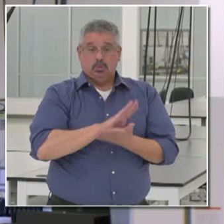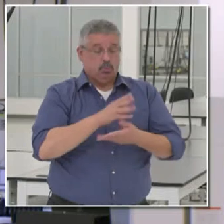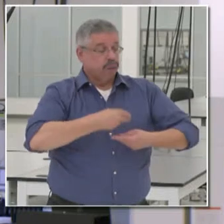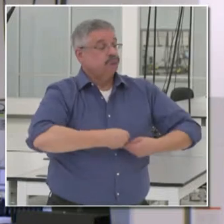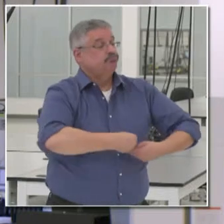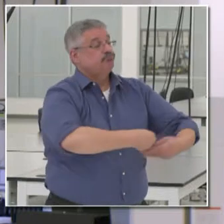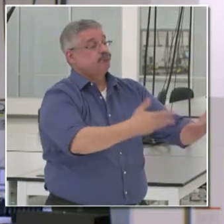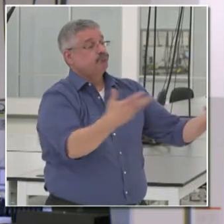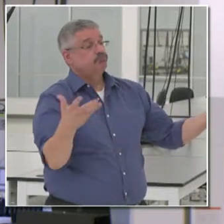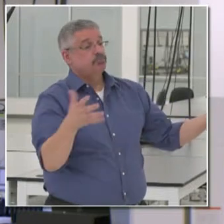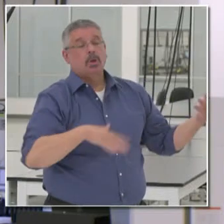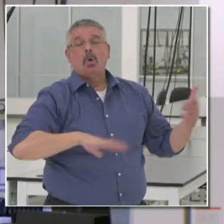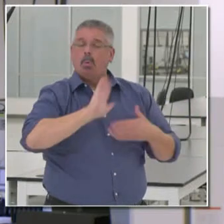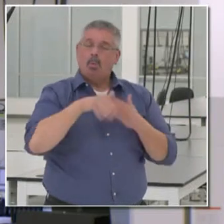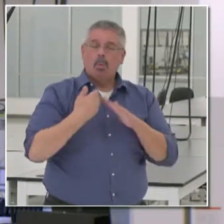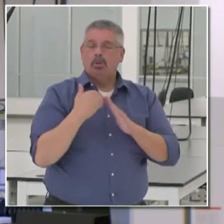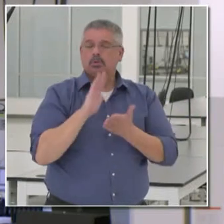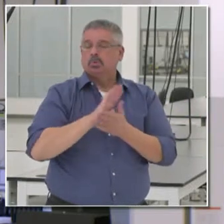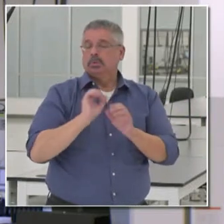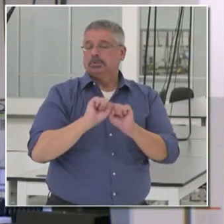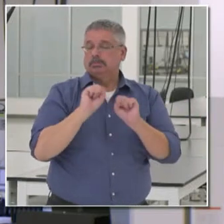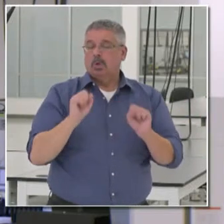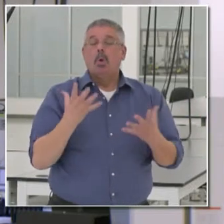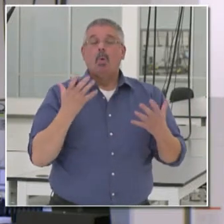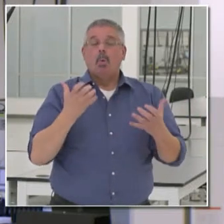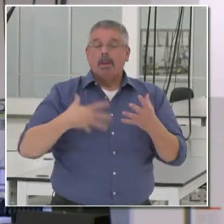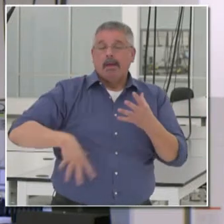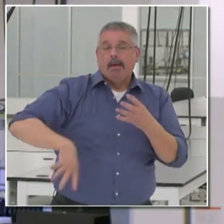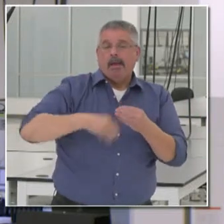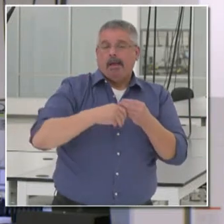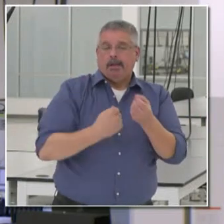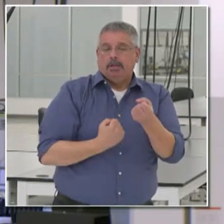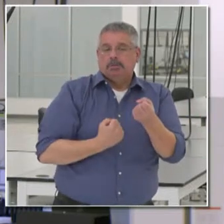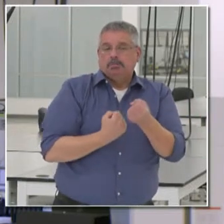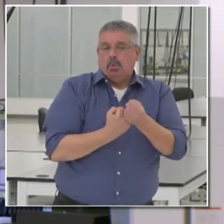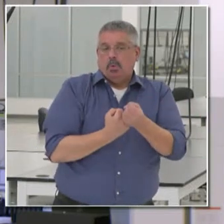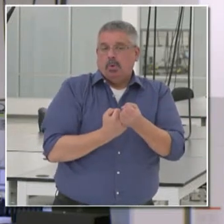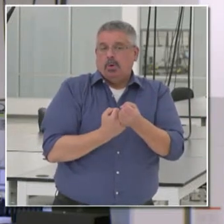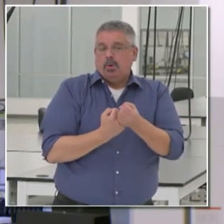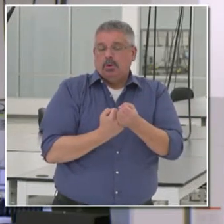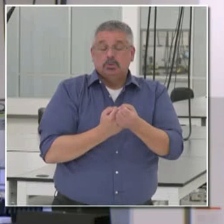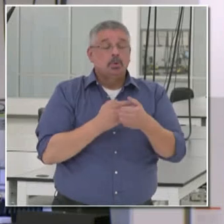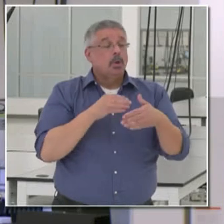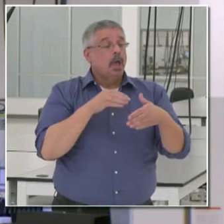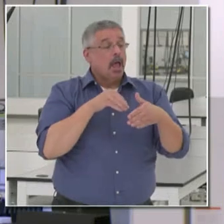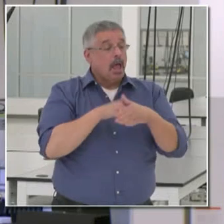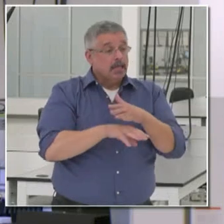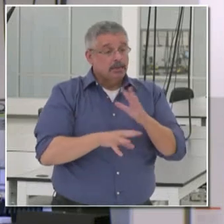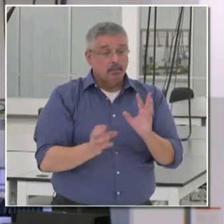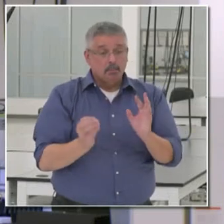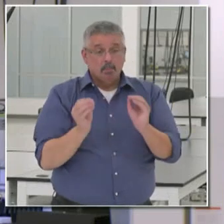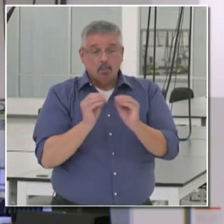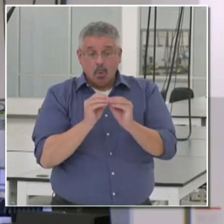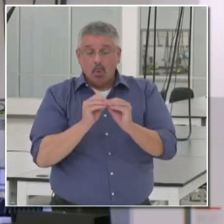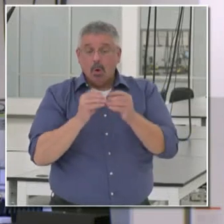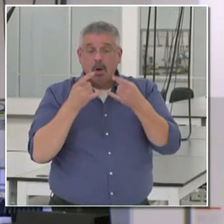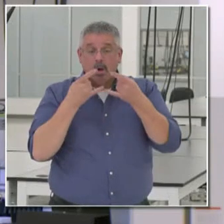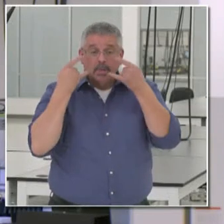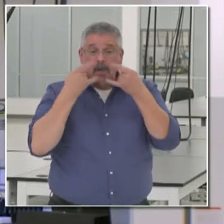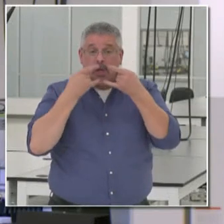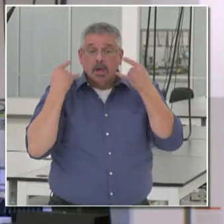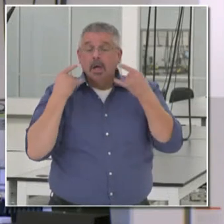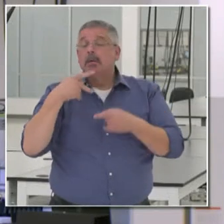protección personal a las escuelas a través del sistema escolar queremos proporcionar apoyo adicional para tener acceso a